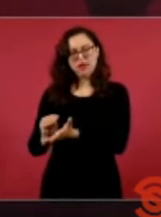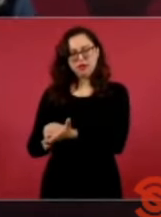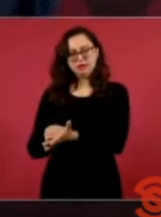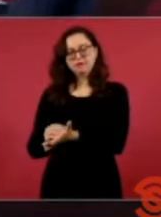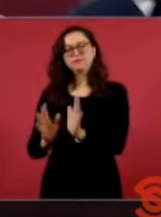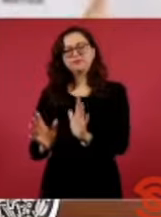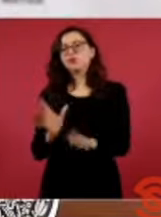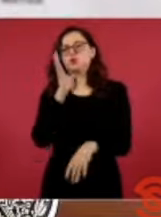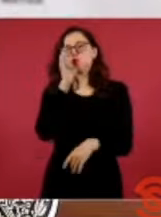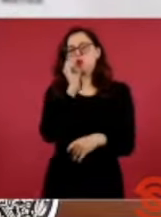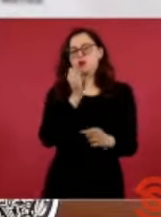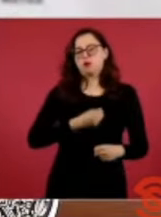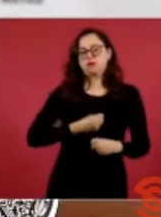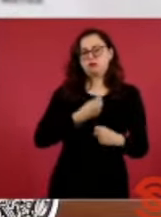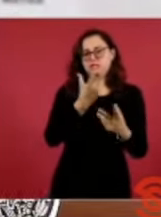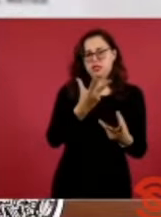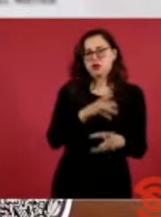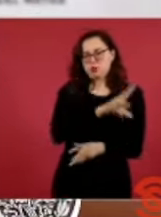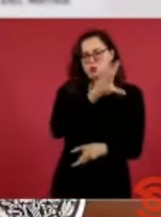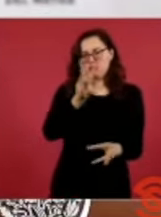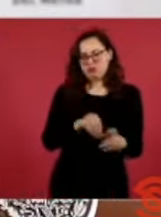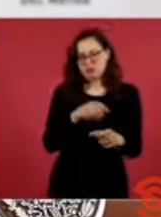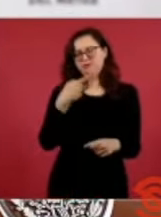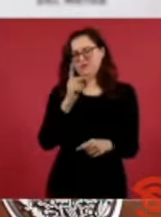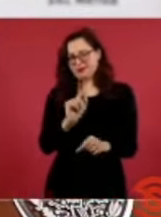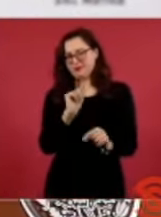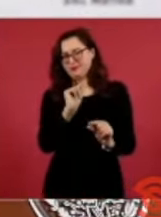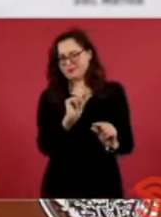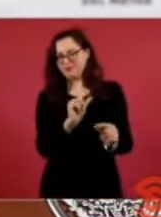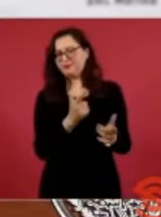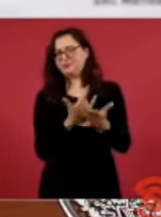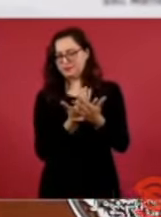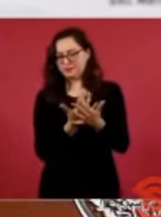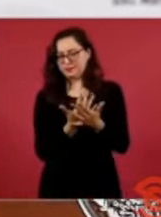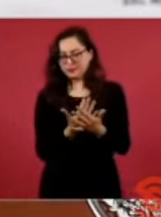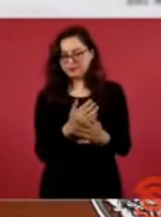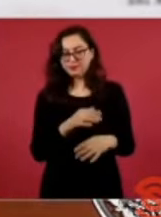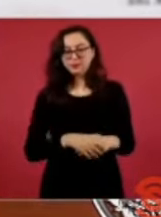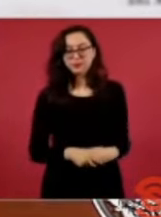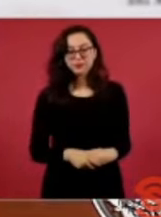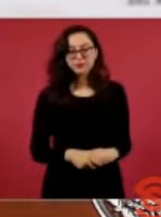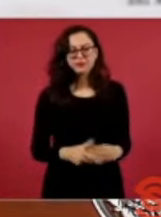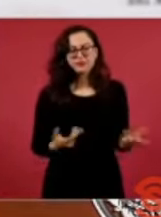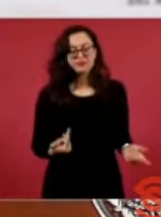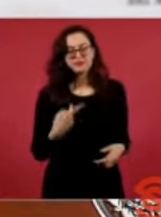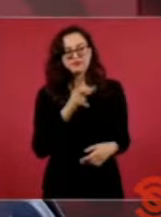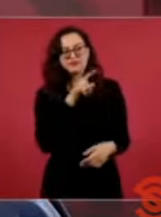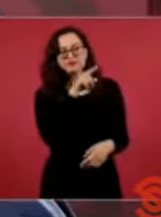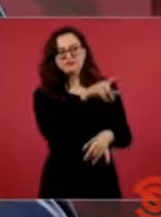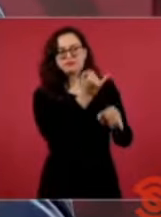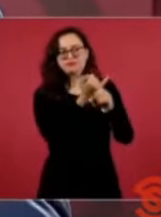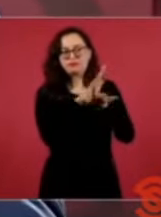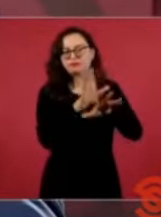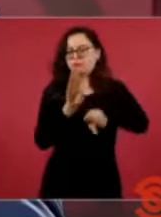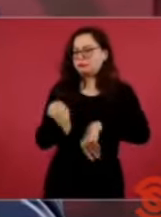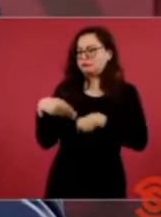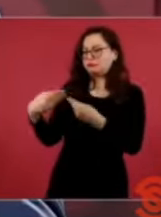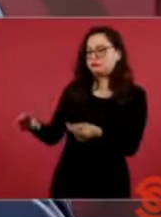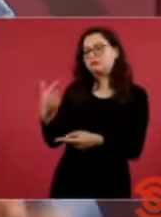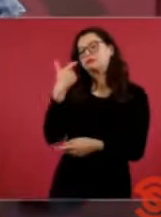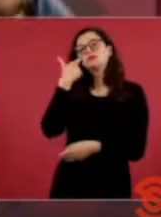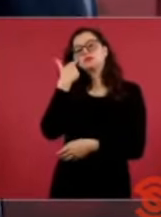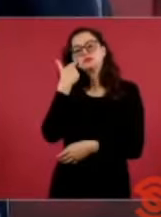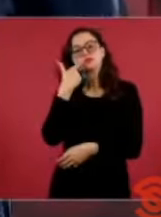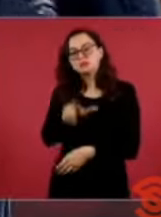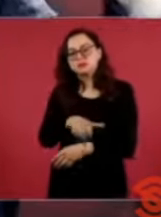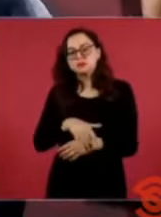Entonces, ¿para qué sirve? Ah, pero cuesta 1,000 millones de pesos al año